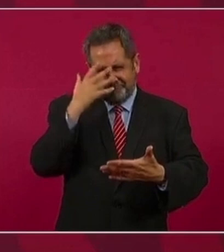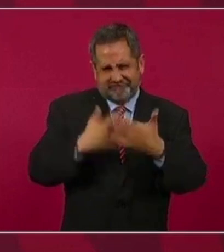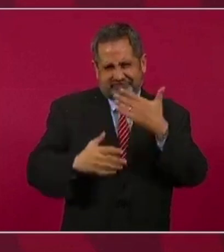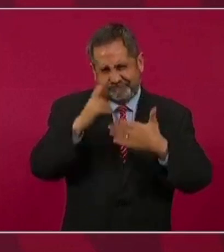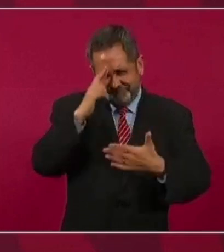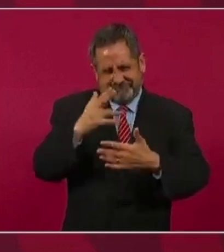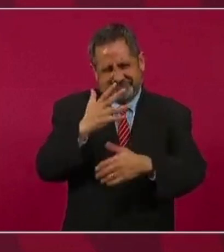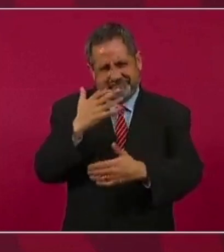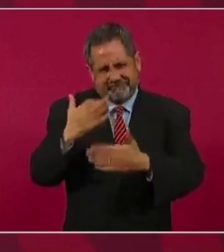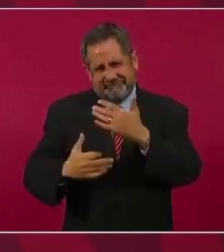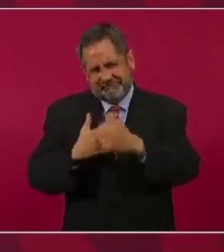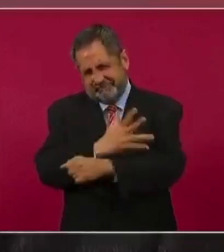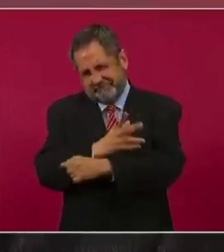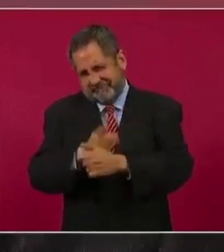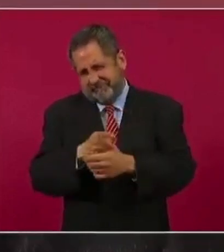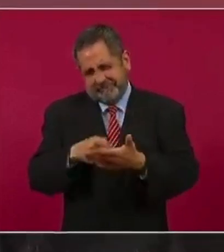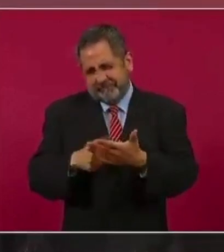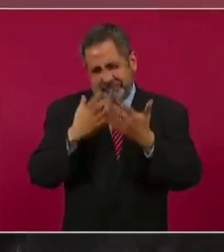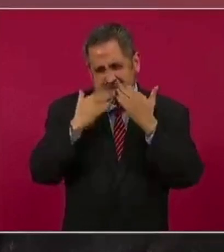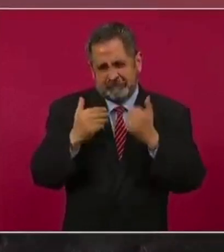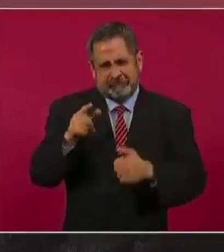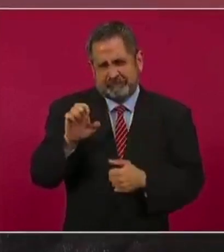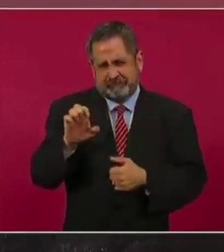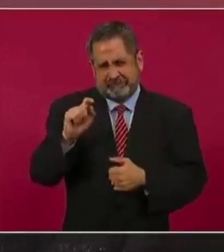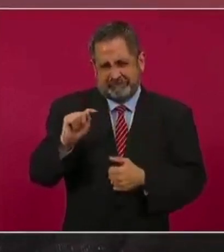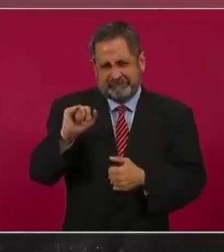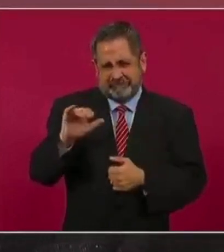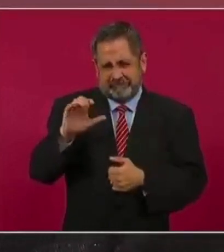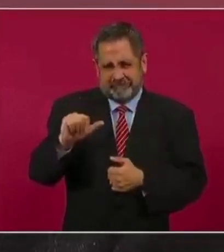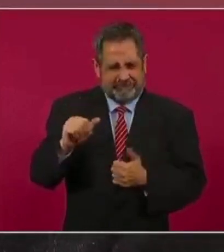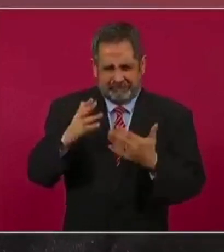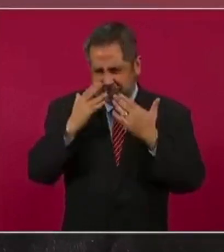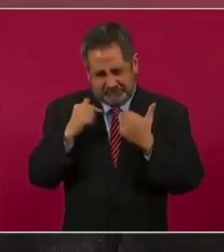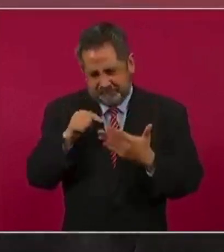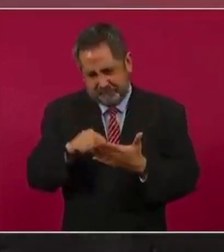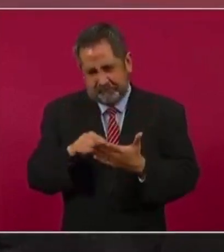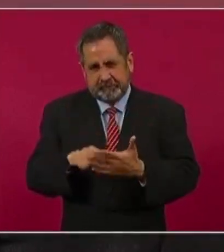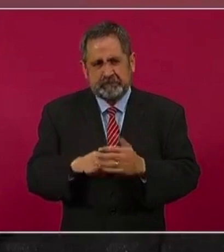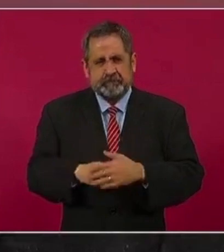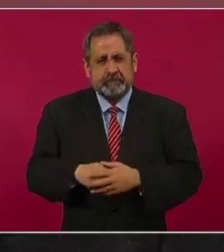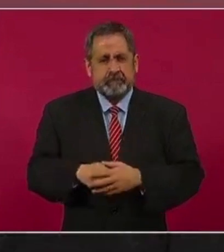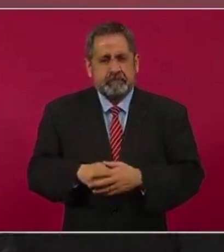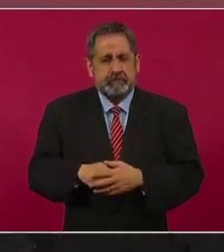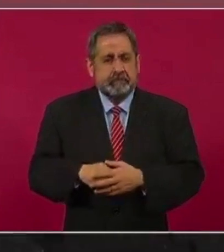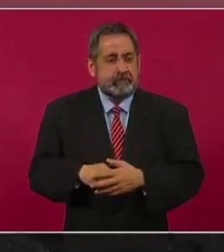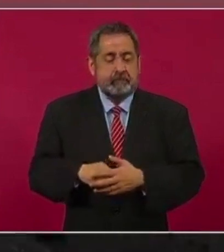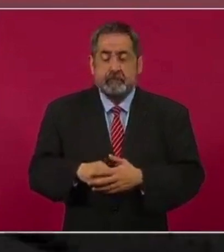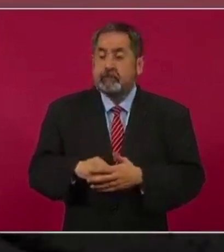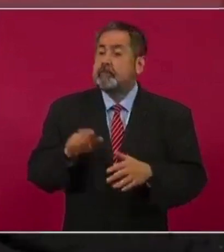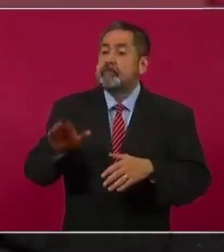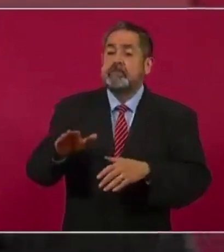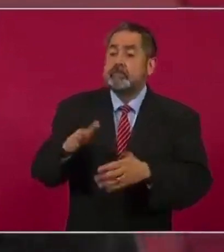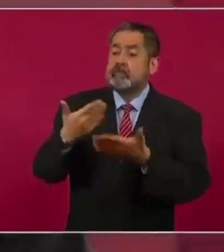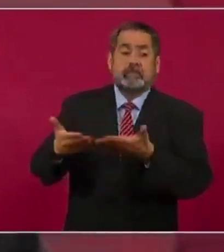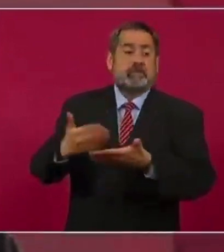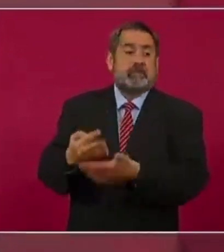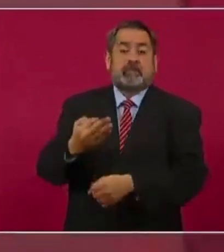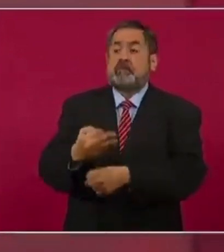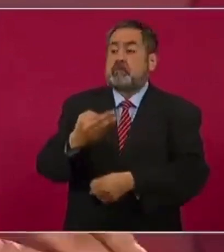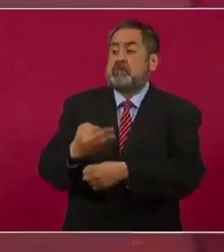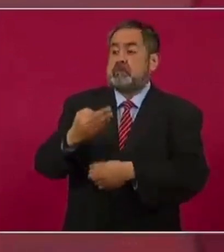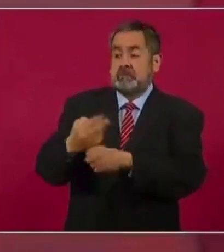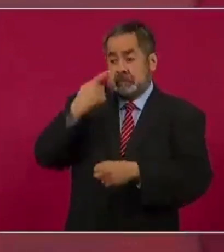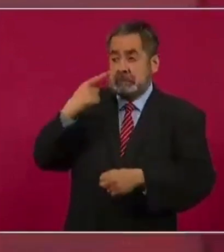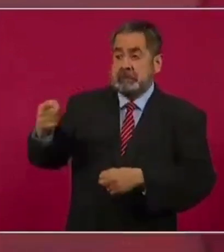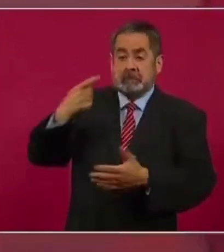honestidad intelectual o ética, los quieren hacer aparecer